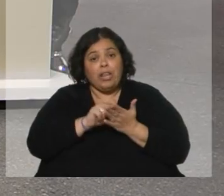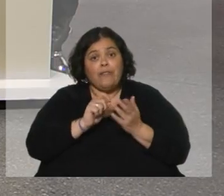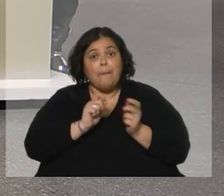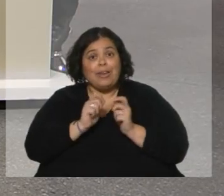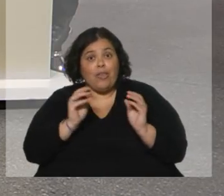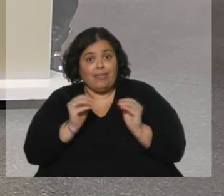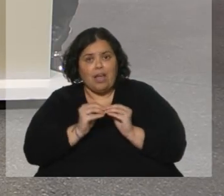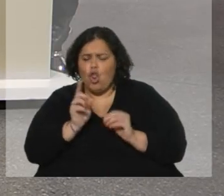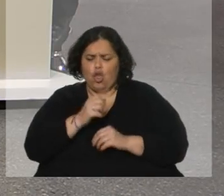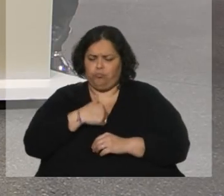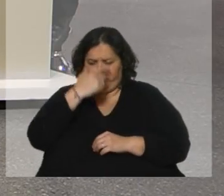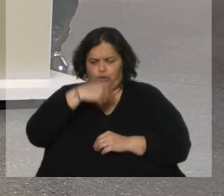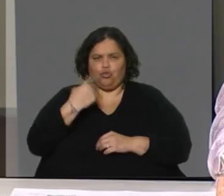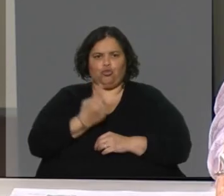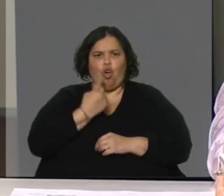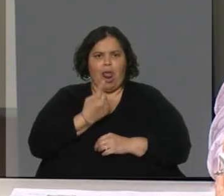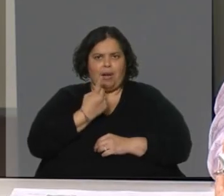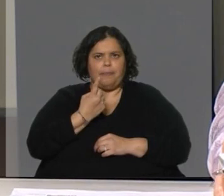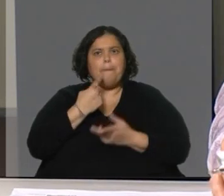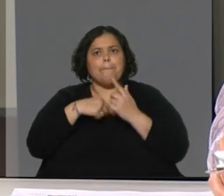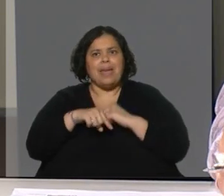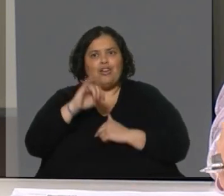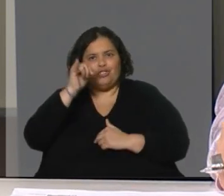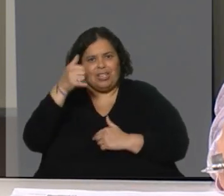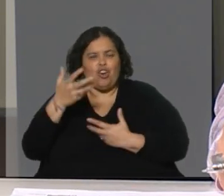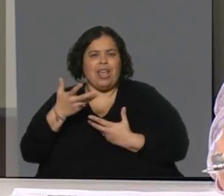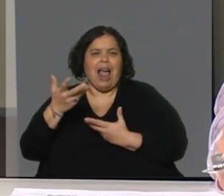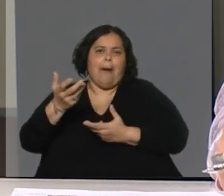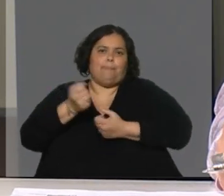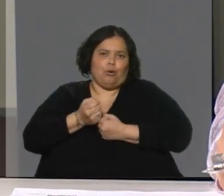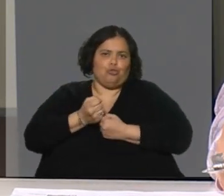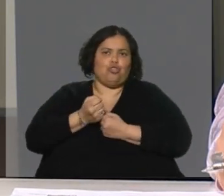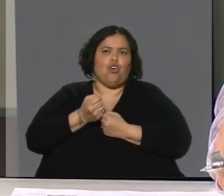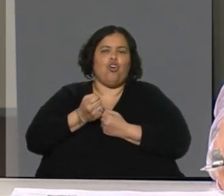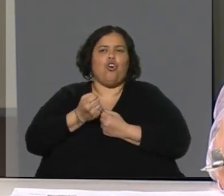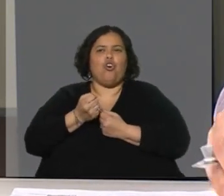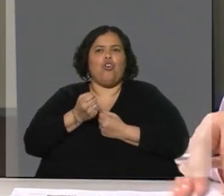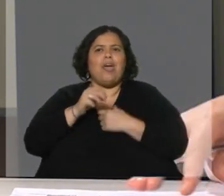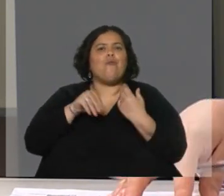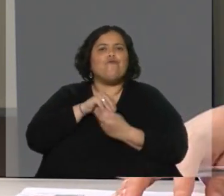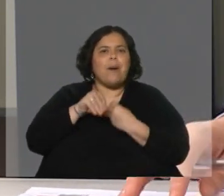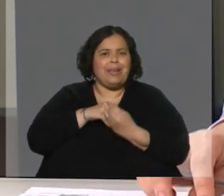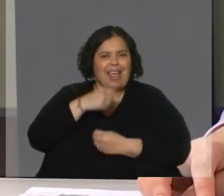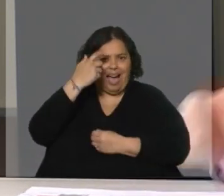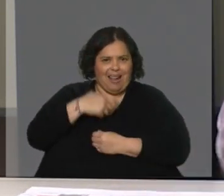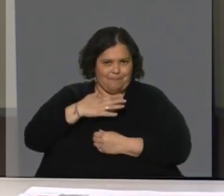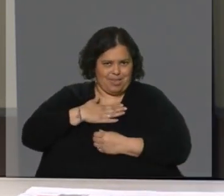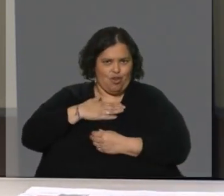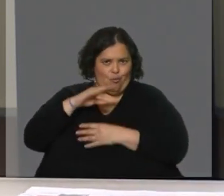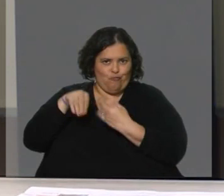no sola sola pero claramente con el apoyo de hablar de un familiar mío